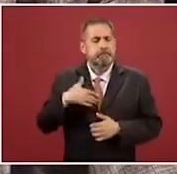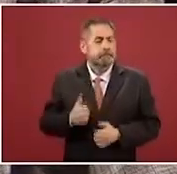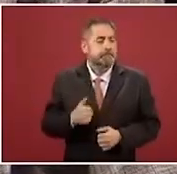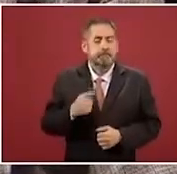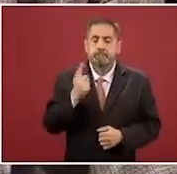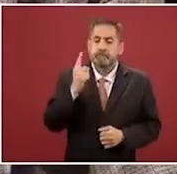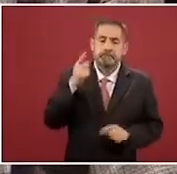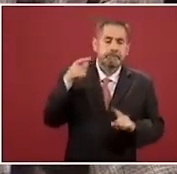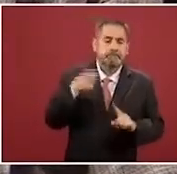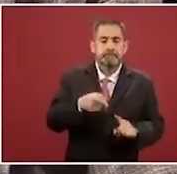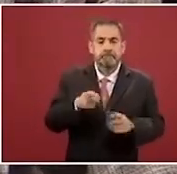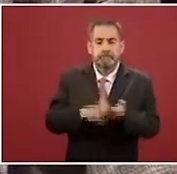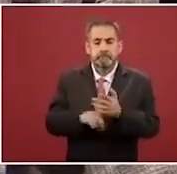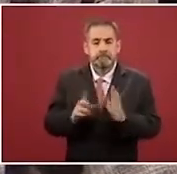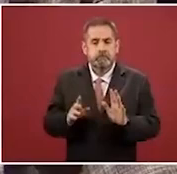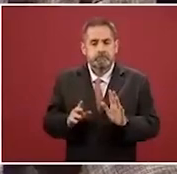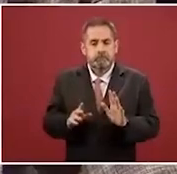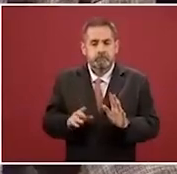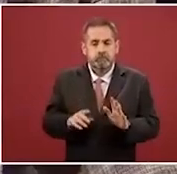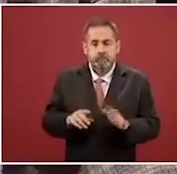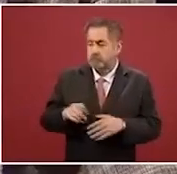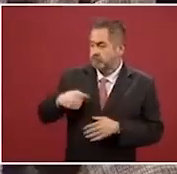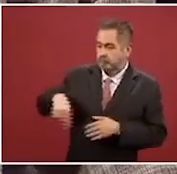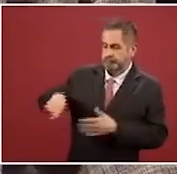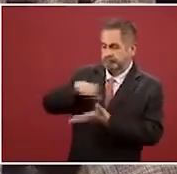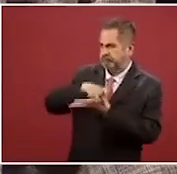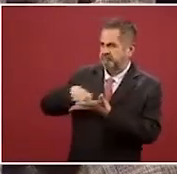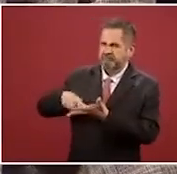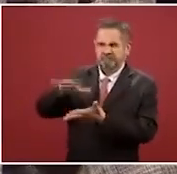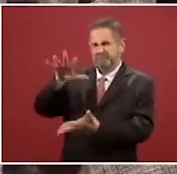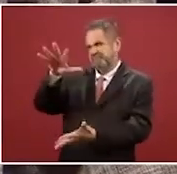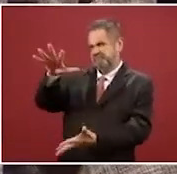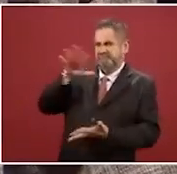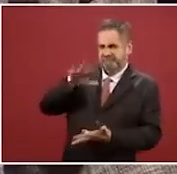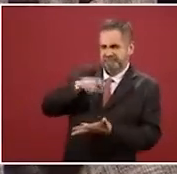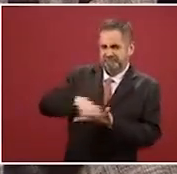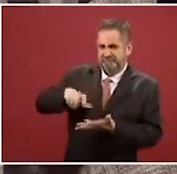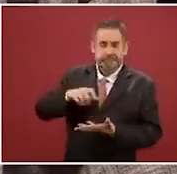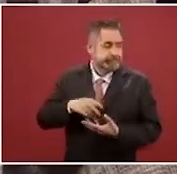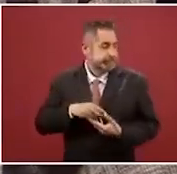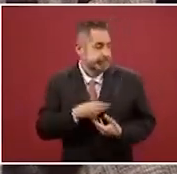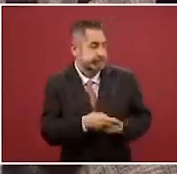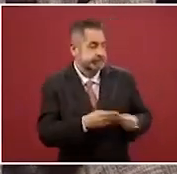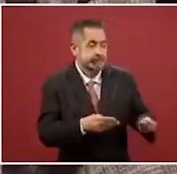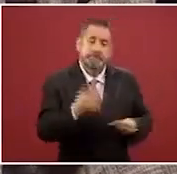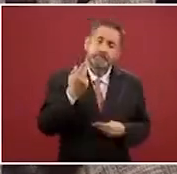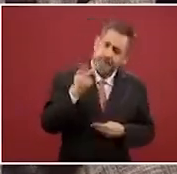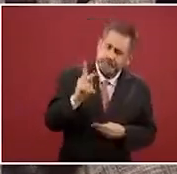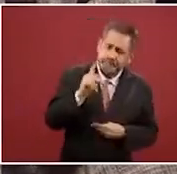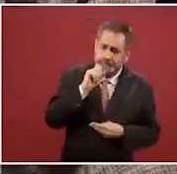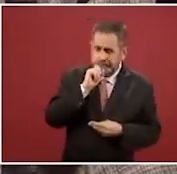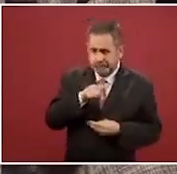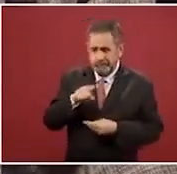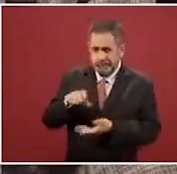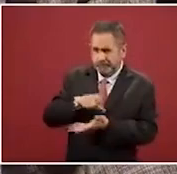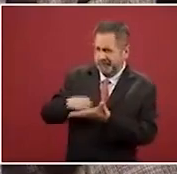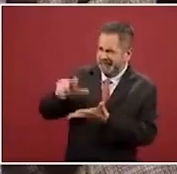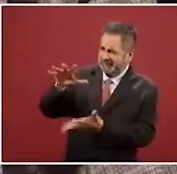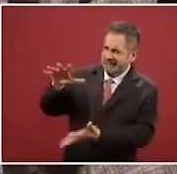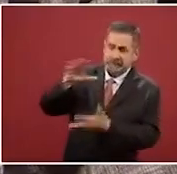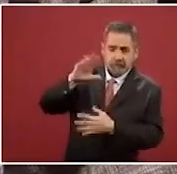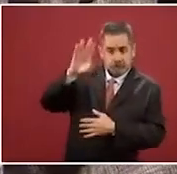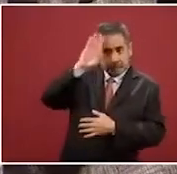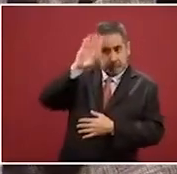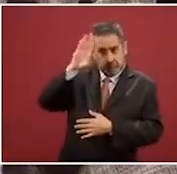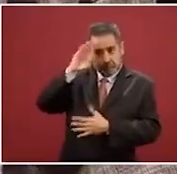una de las estrategias es las compras consolidadas. Y regularmente en el caso de las compras consolidadas, pues se compra en gran